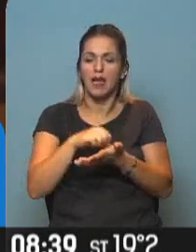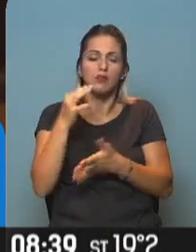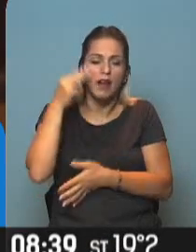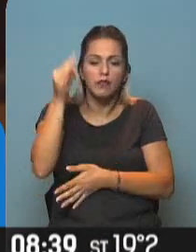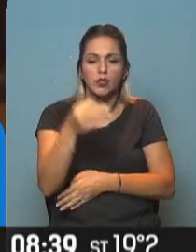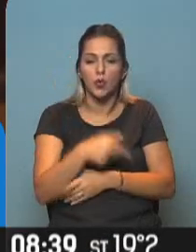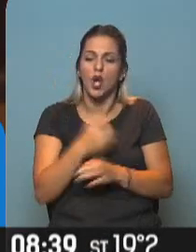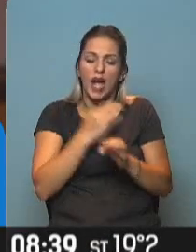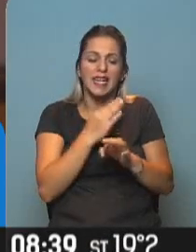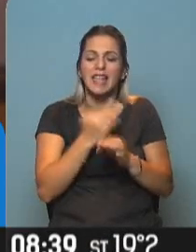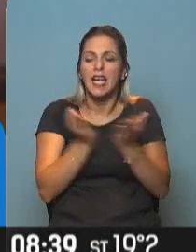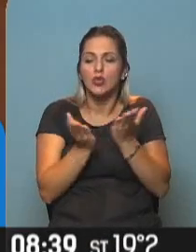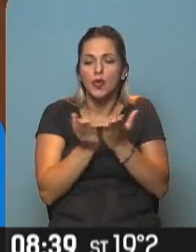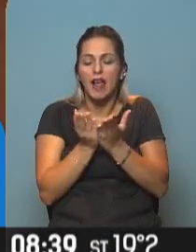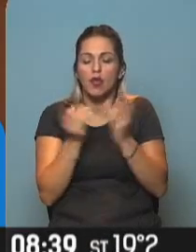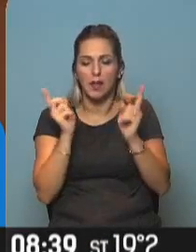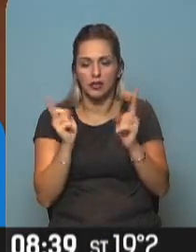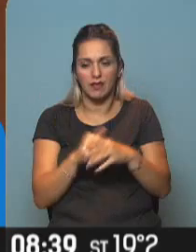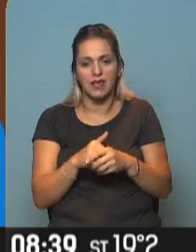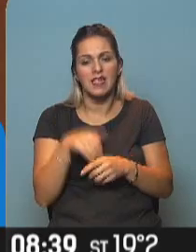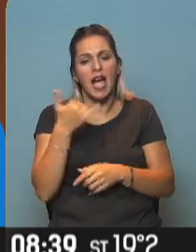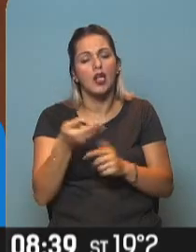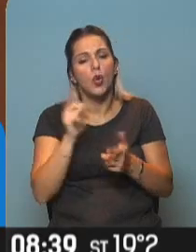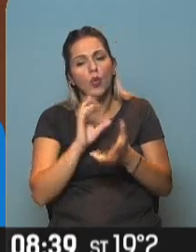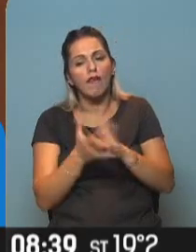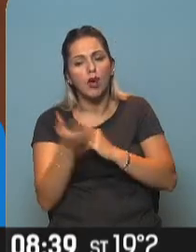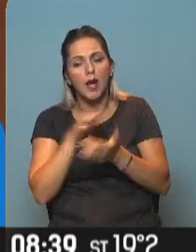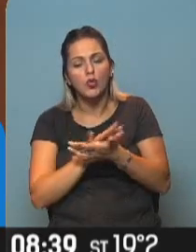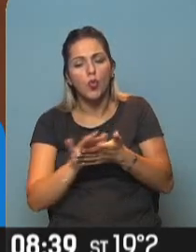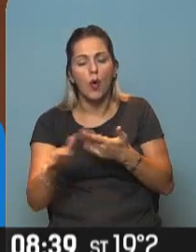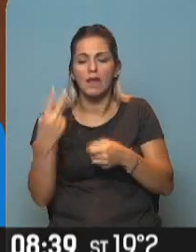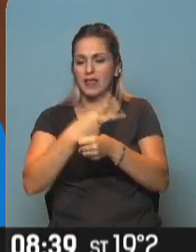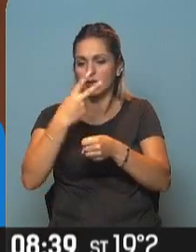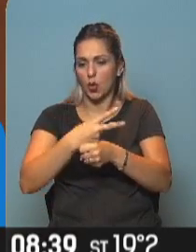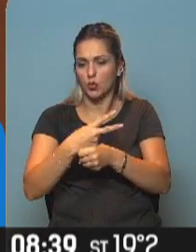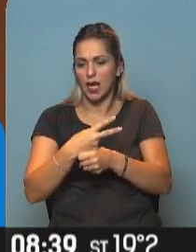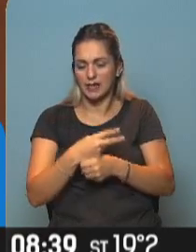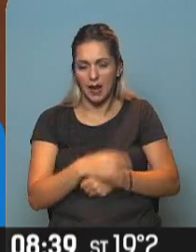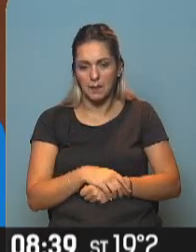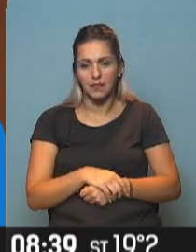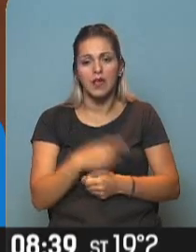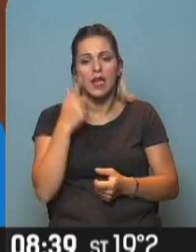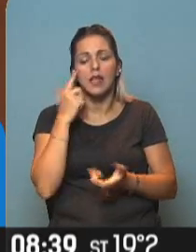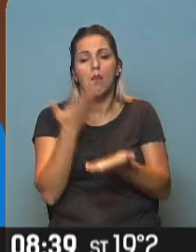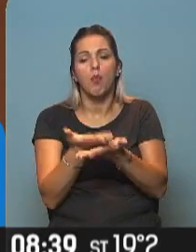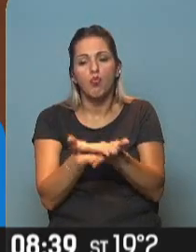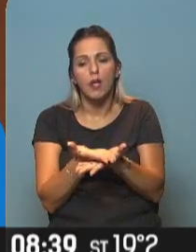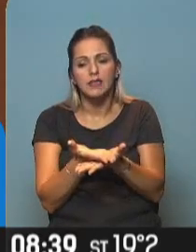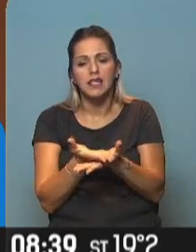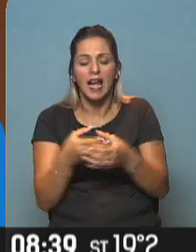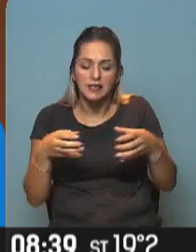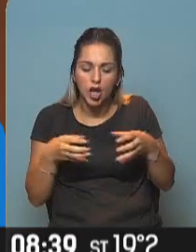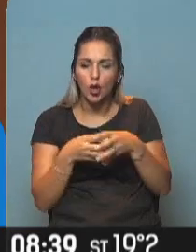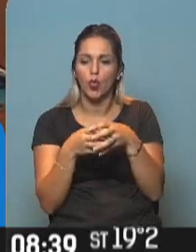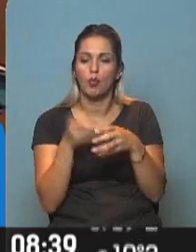toda la formación que deben ganar hay una nueva secundaria hay un diseño de nueva secundaria que presenta todo este grupo